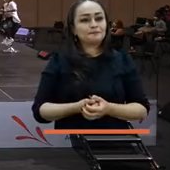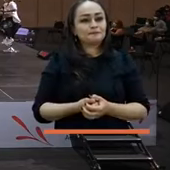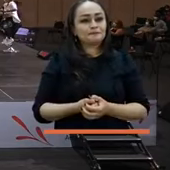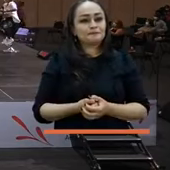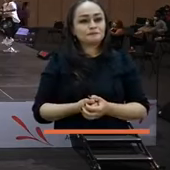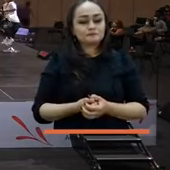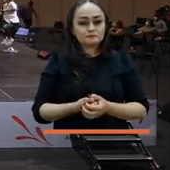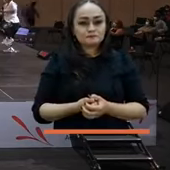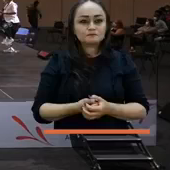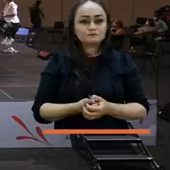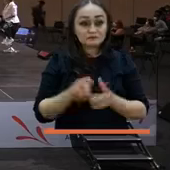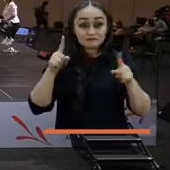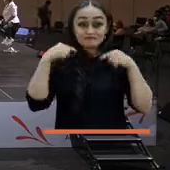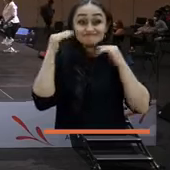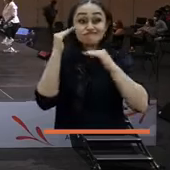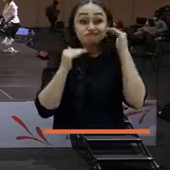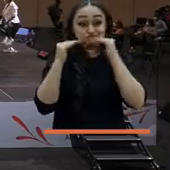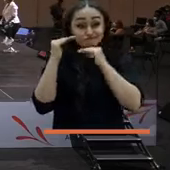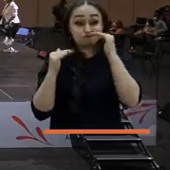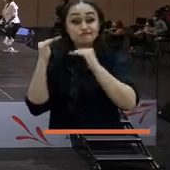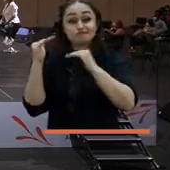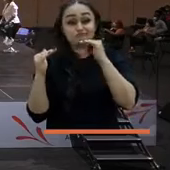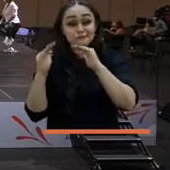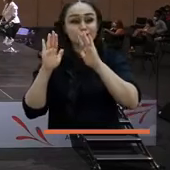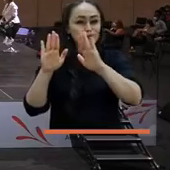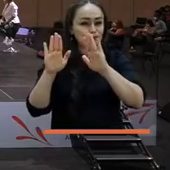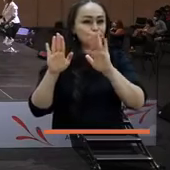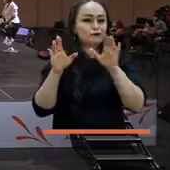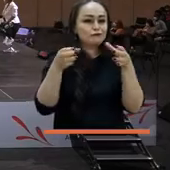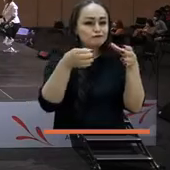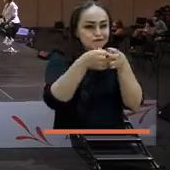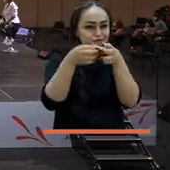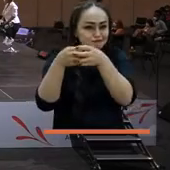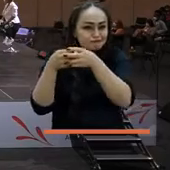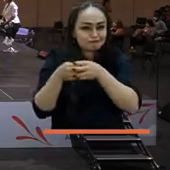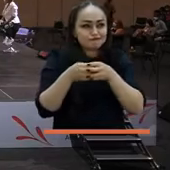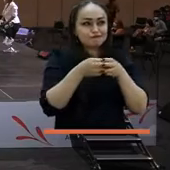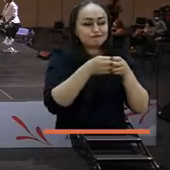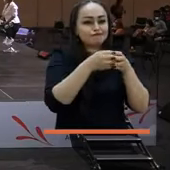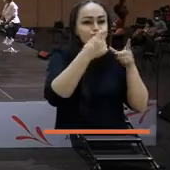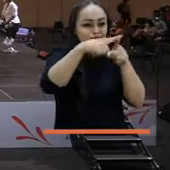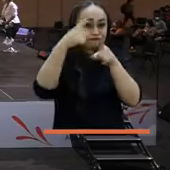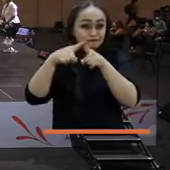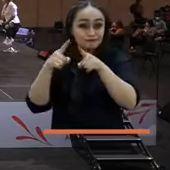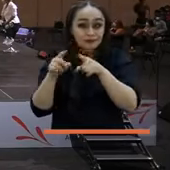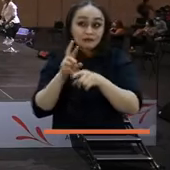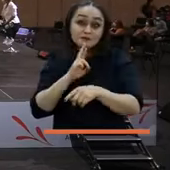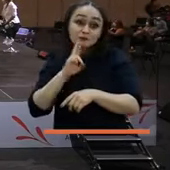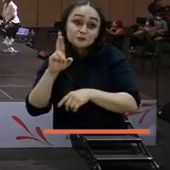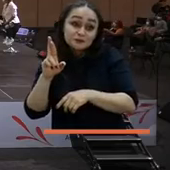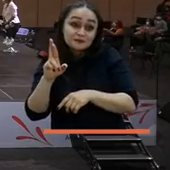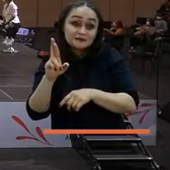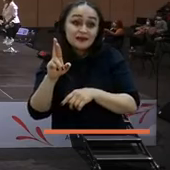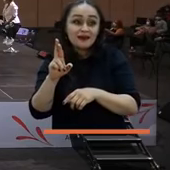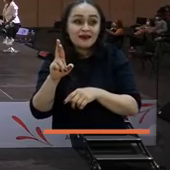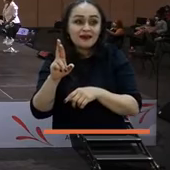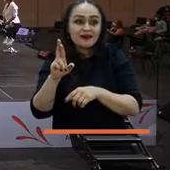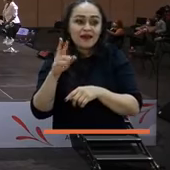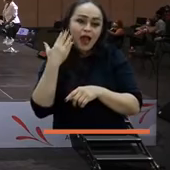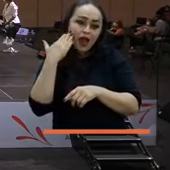brechas específicas para diferentes tipos de poblaciones entonces para responderte a ti pero también para responderle a